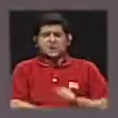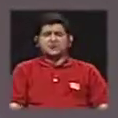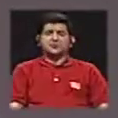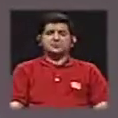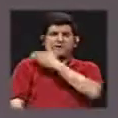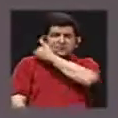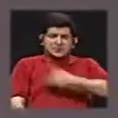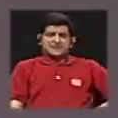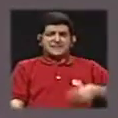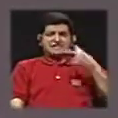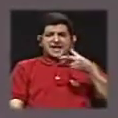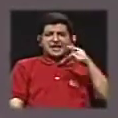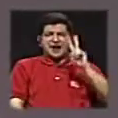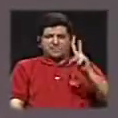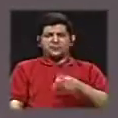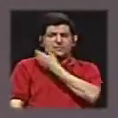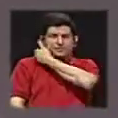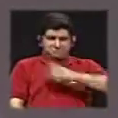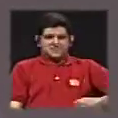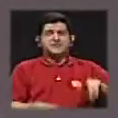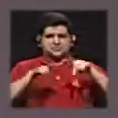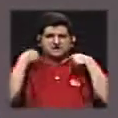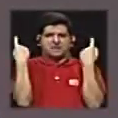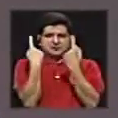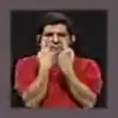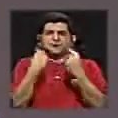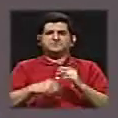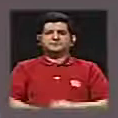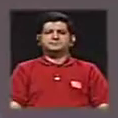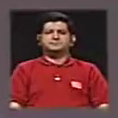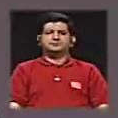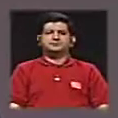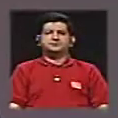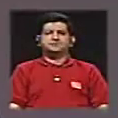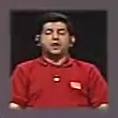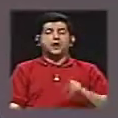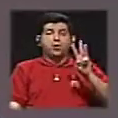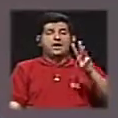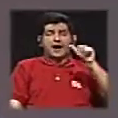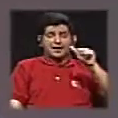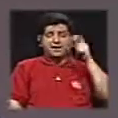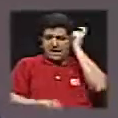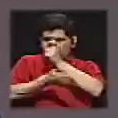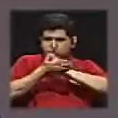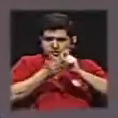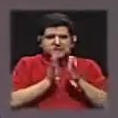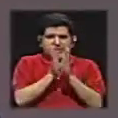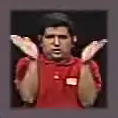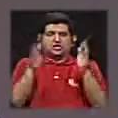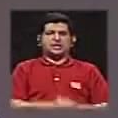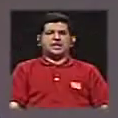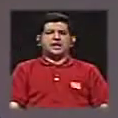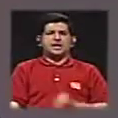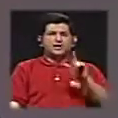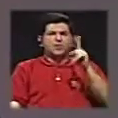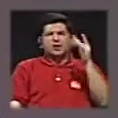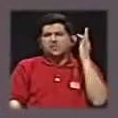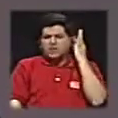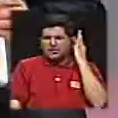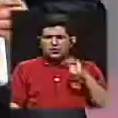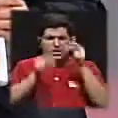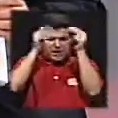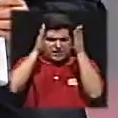Gerardo Vargas, que es el presidente del partido, William Alvarado, que es el secretario general, y hay una señora, una